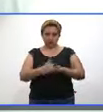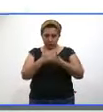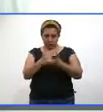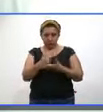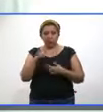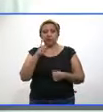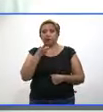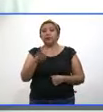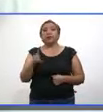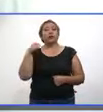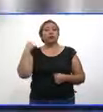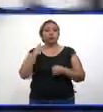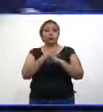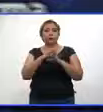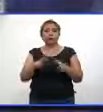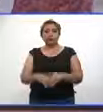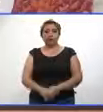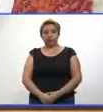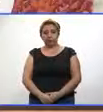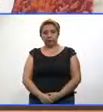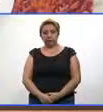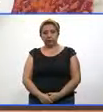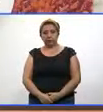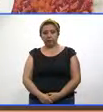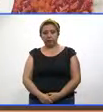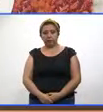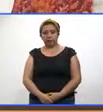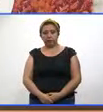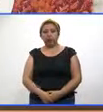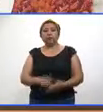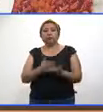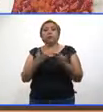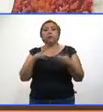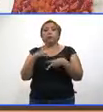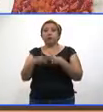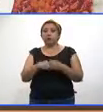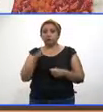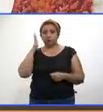tareas. Tele Yucatán te informa. Y ahora nos